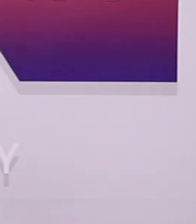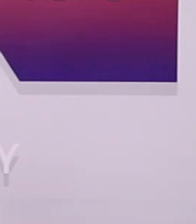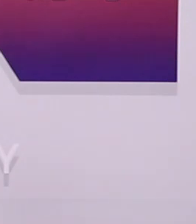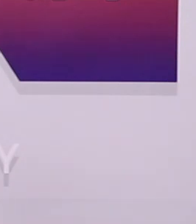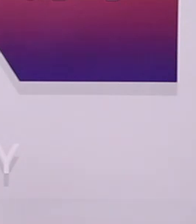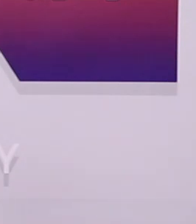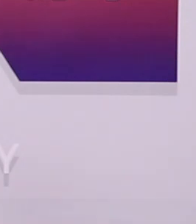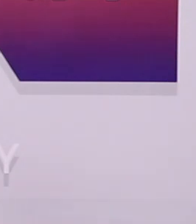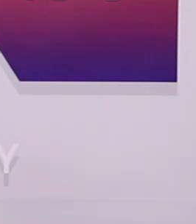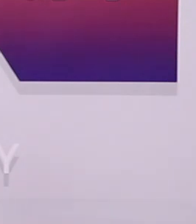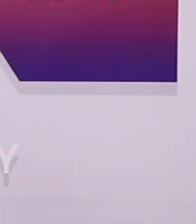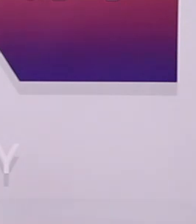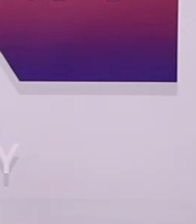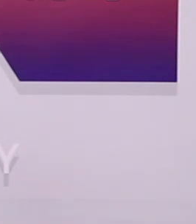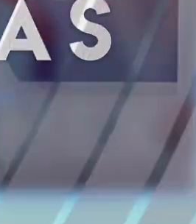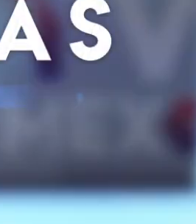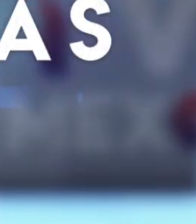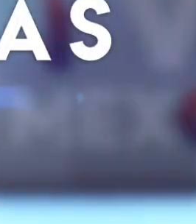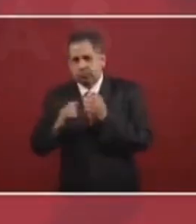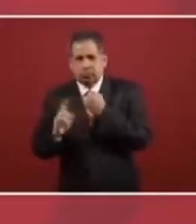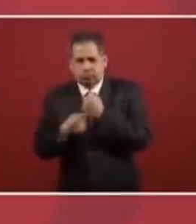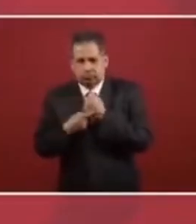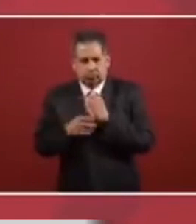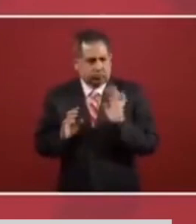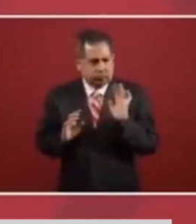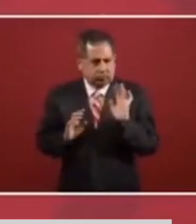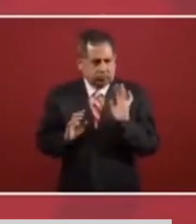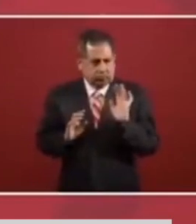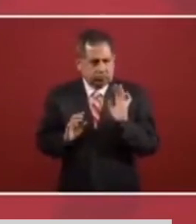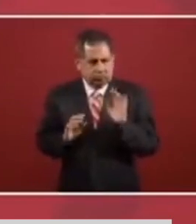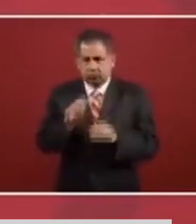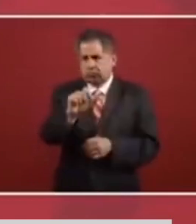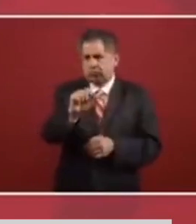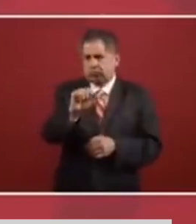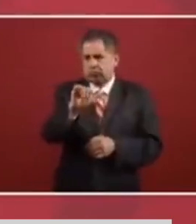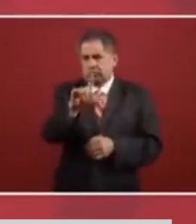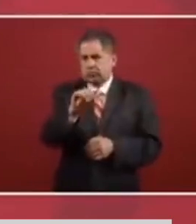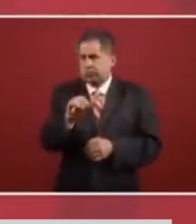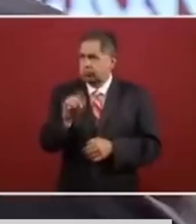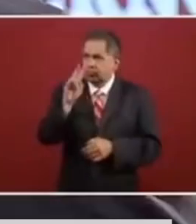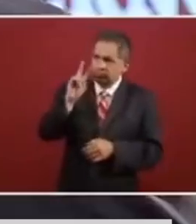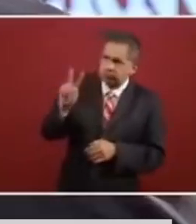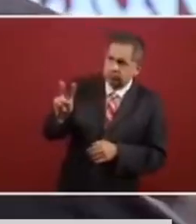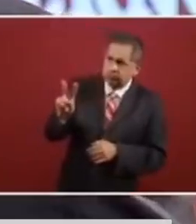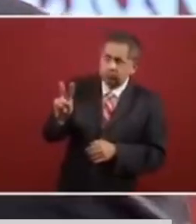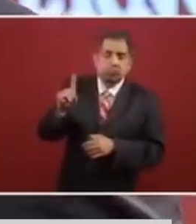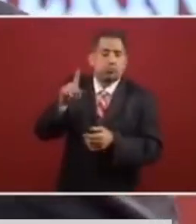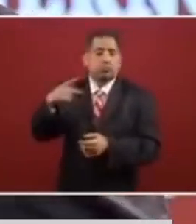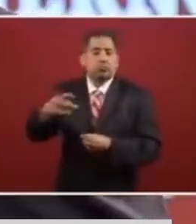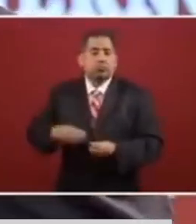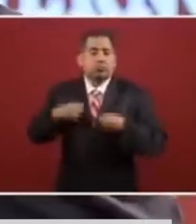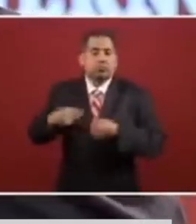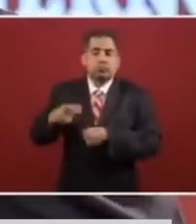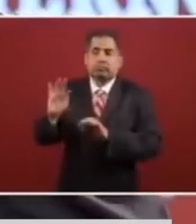y lo mismo pasa con Evo Morales. Se le dio asilo porque estaba en peligro su